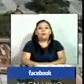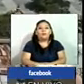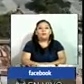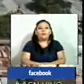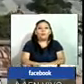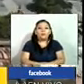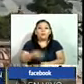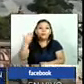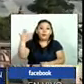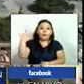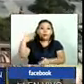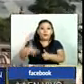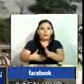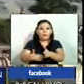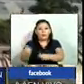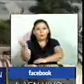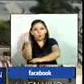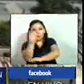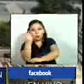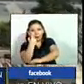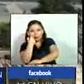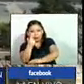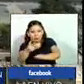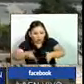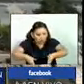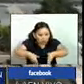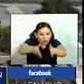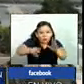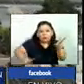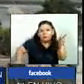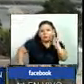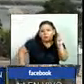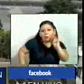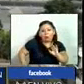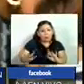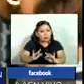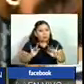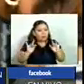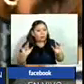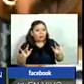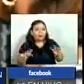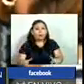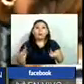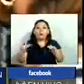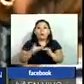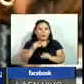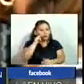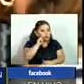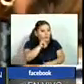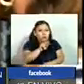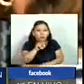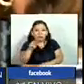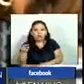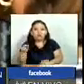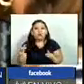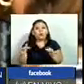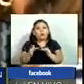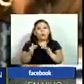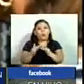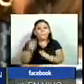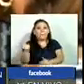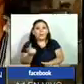Desde que comenzó la pandemia las calles de San Salvador permanecen casi vacías Igual de desolado luce el panorama para miles de